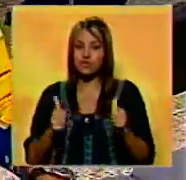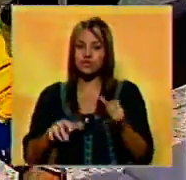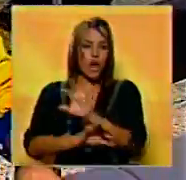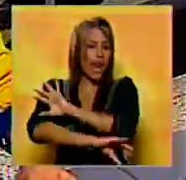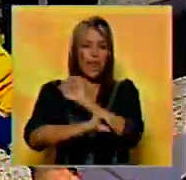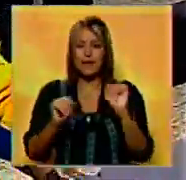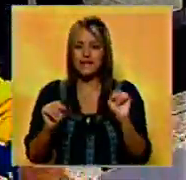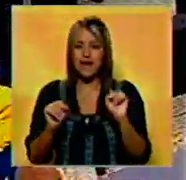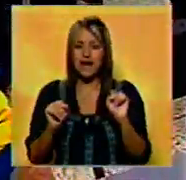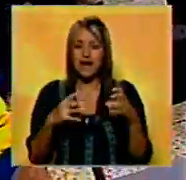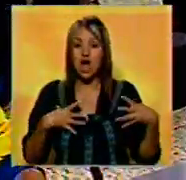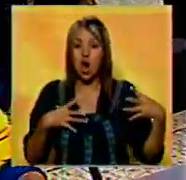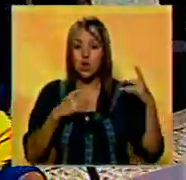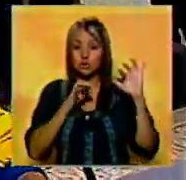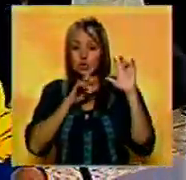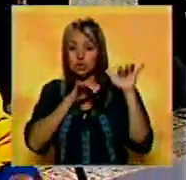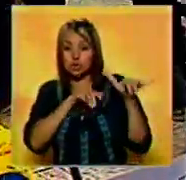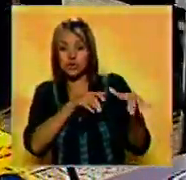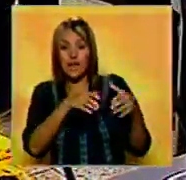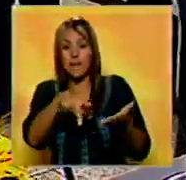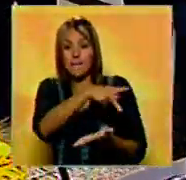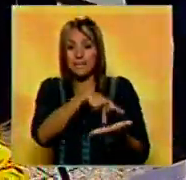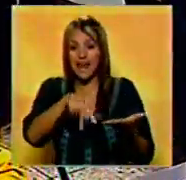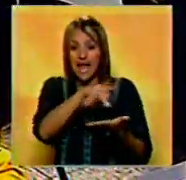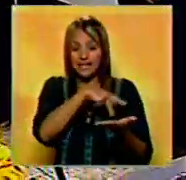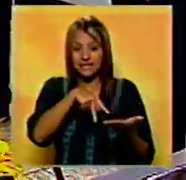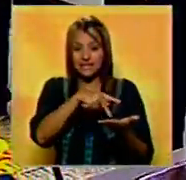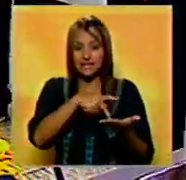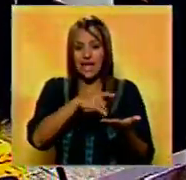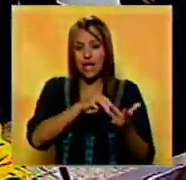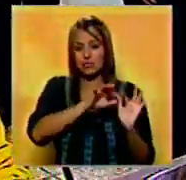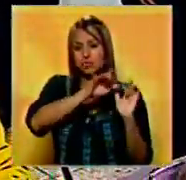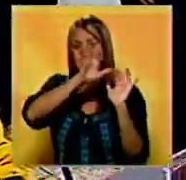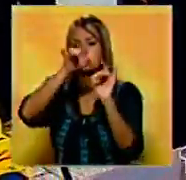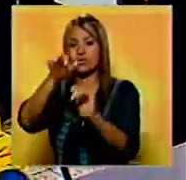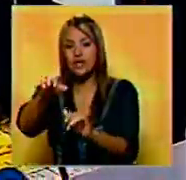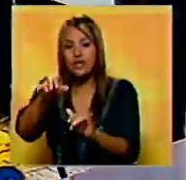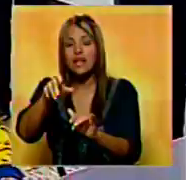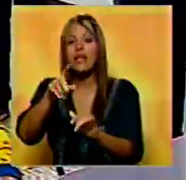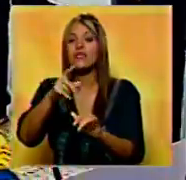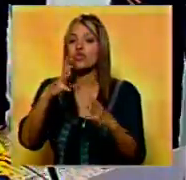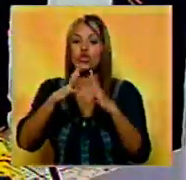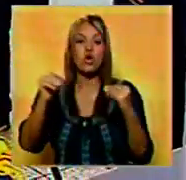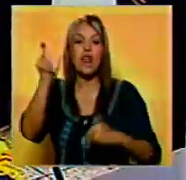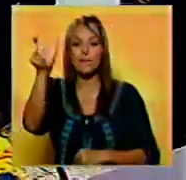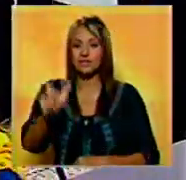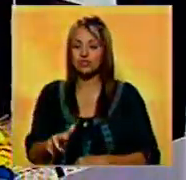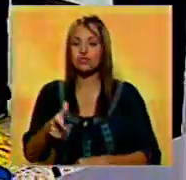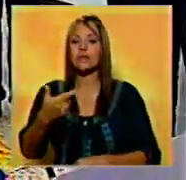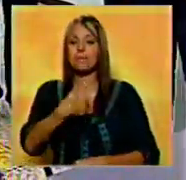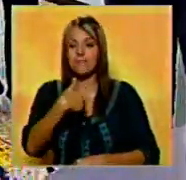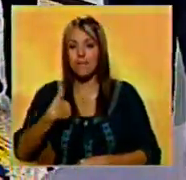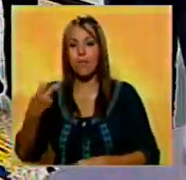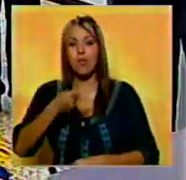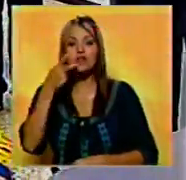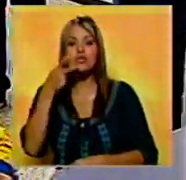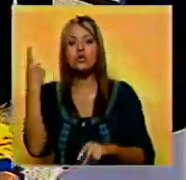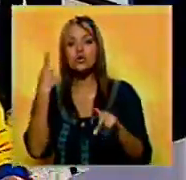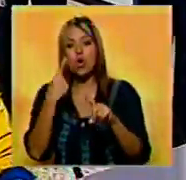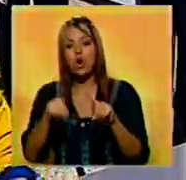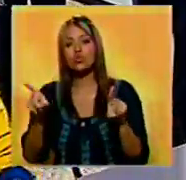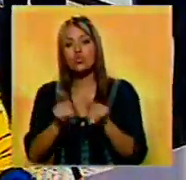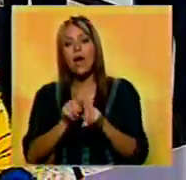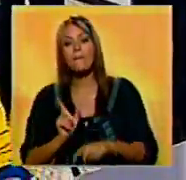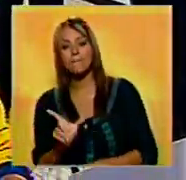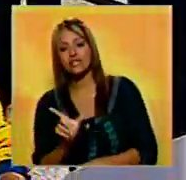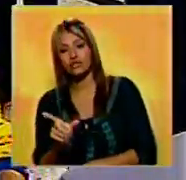de la mañana, estuvieron concentrados en la Plaza Oleari, tanto los miembros del Polo Patriótico como también del Partido